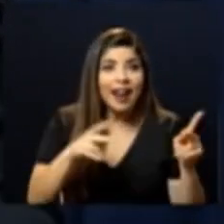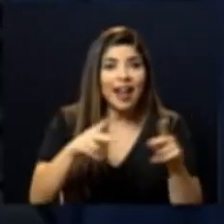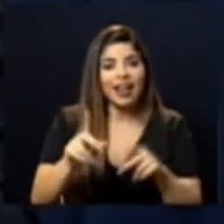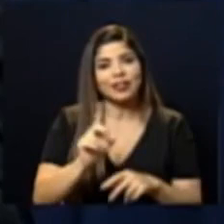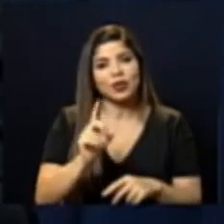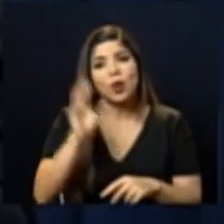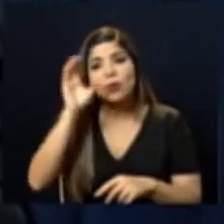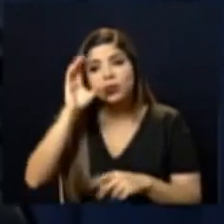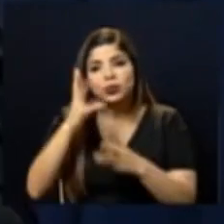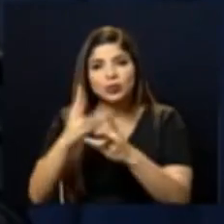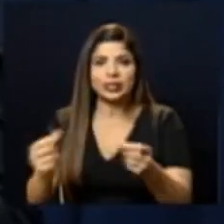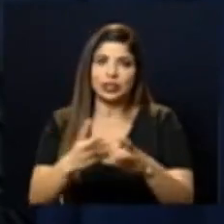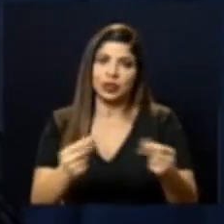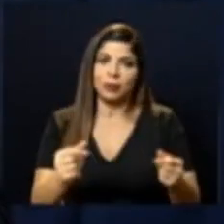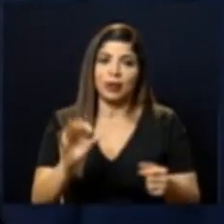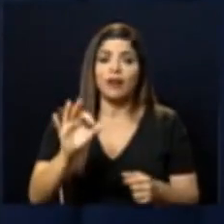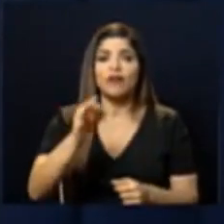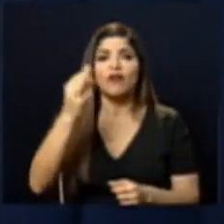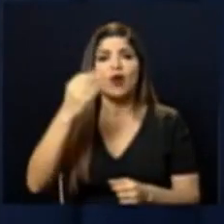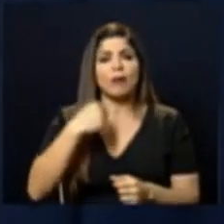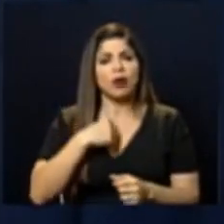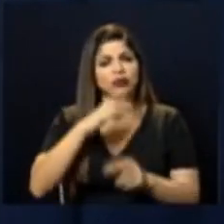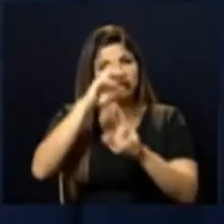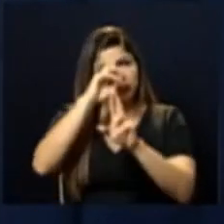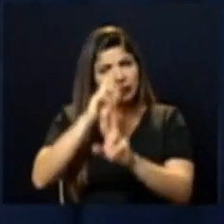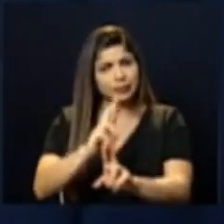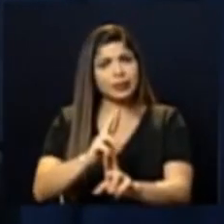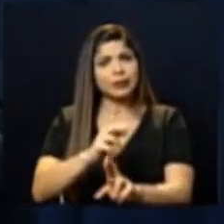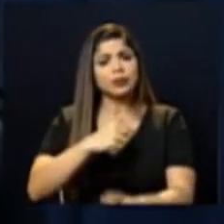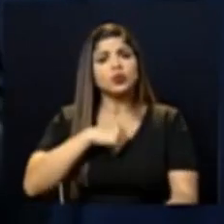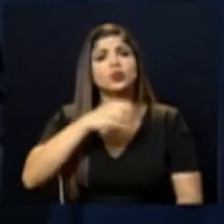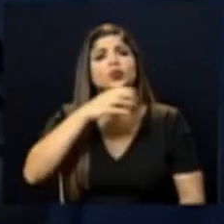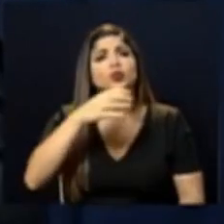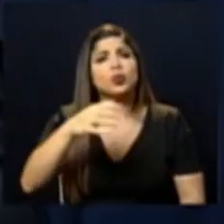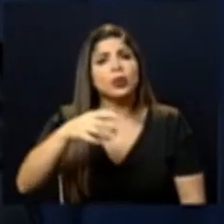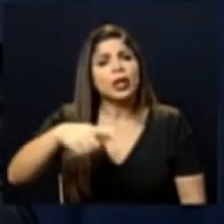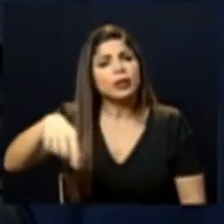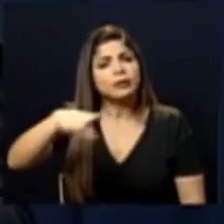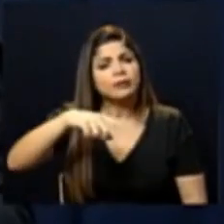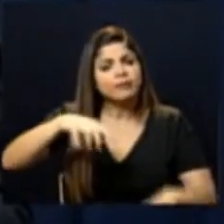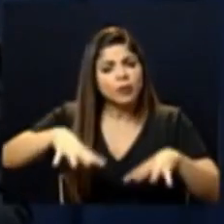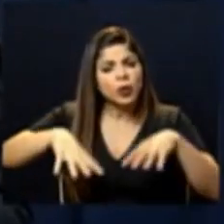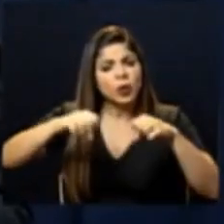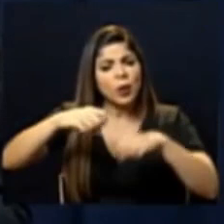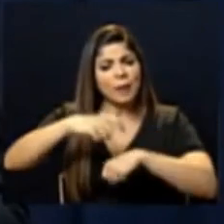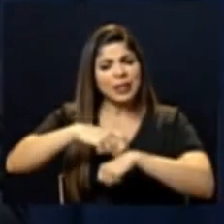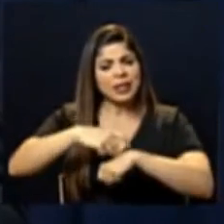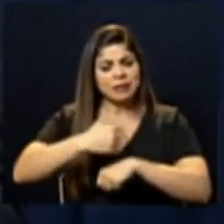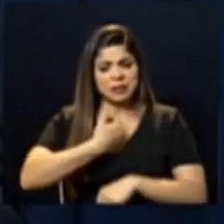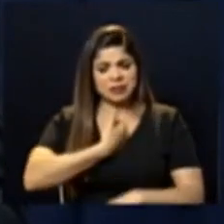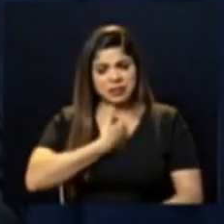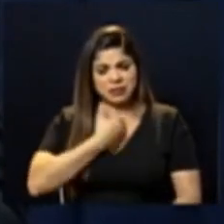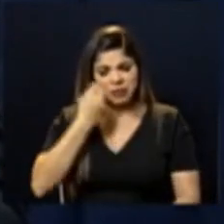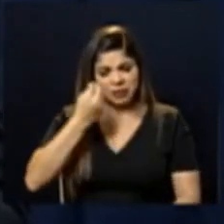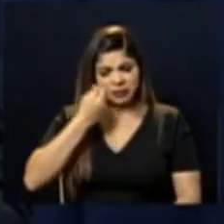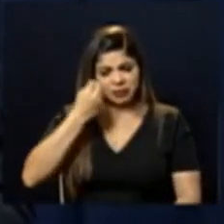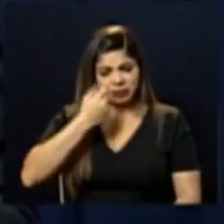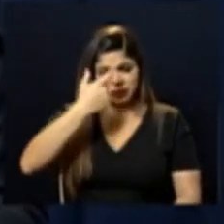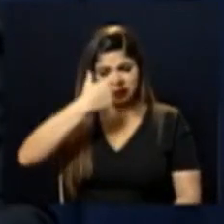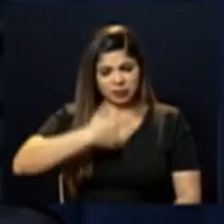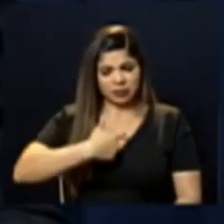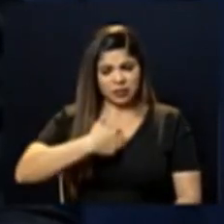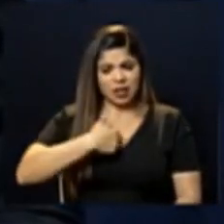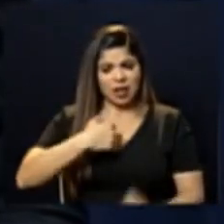De manera muy respetuosa, sugiero que nos demos un espacio para pensarnos no solo como